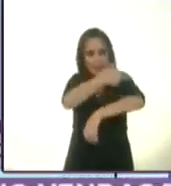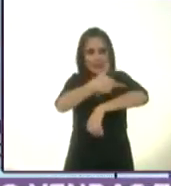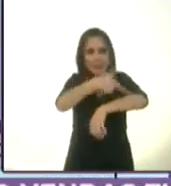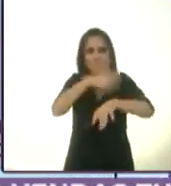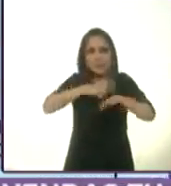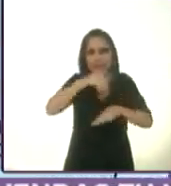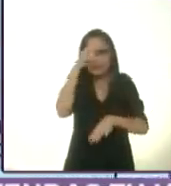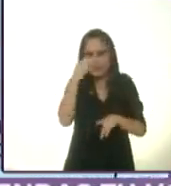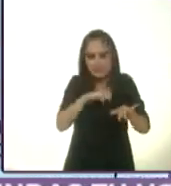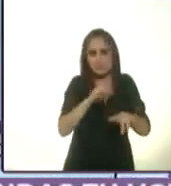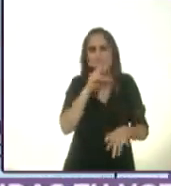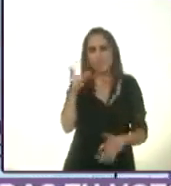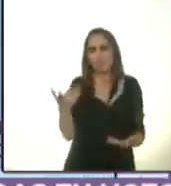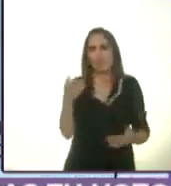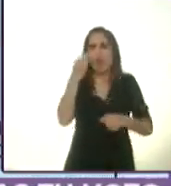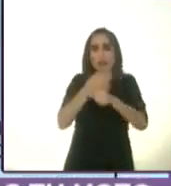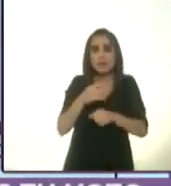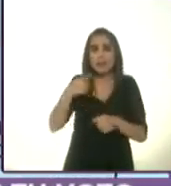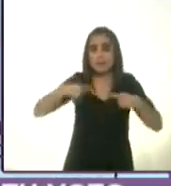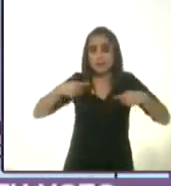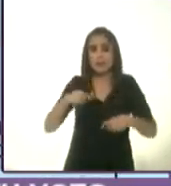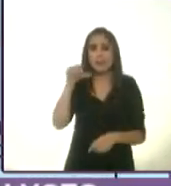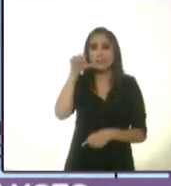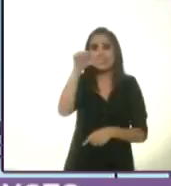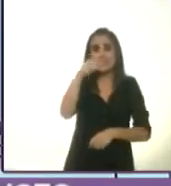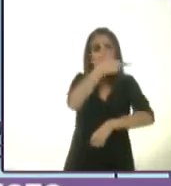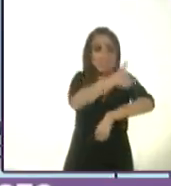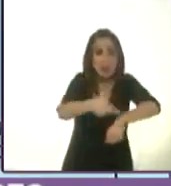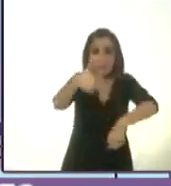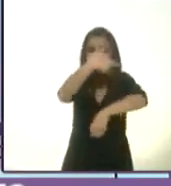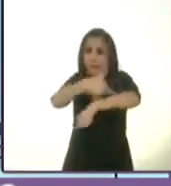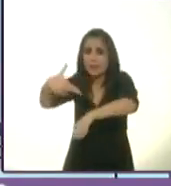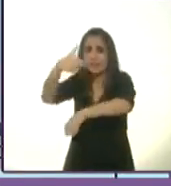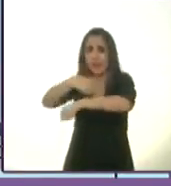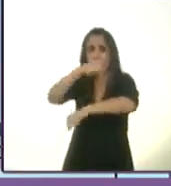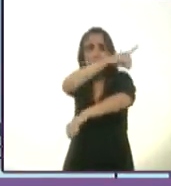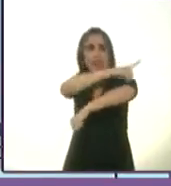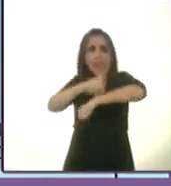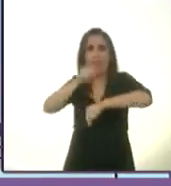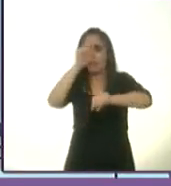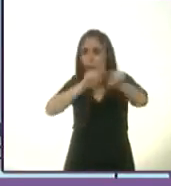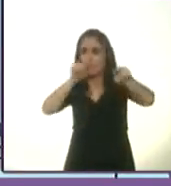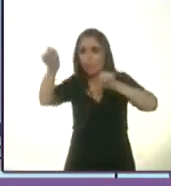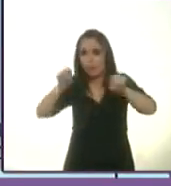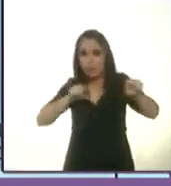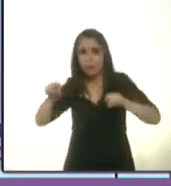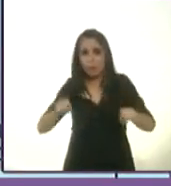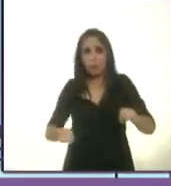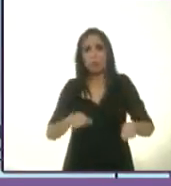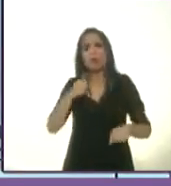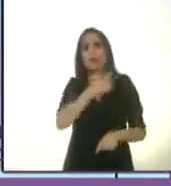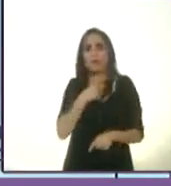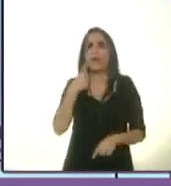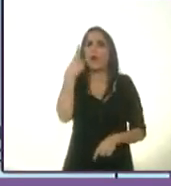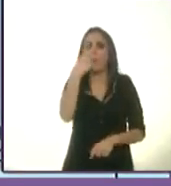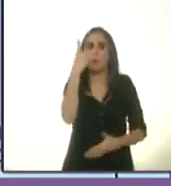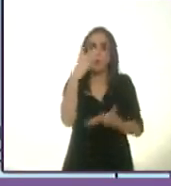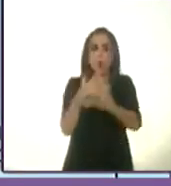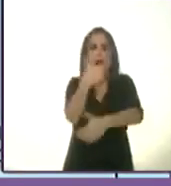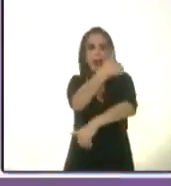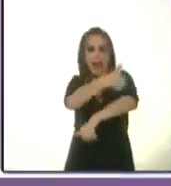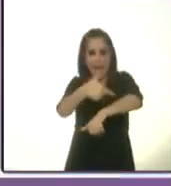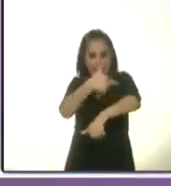empresario se enfrenta a 16 trámites distintos por delegación un solo catálogo de trámites para bajar